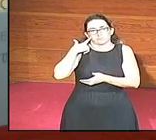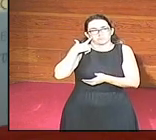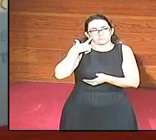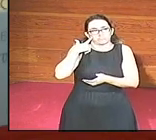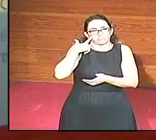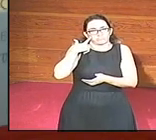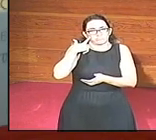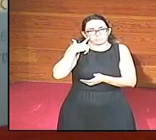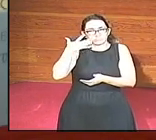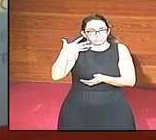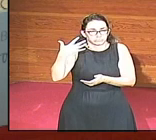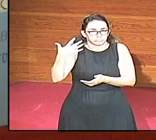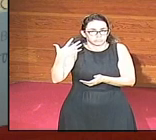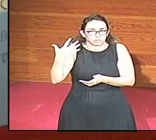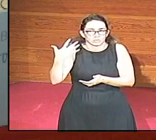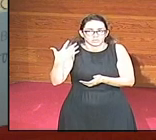de una histórica militante